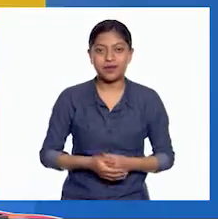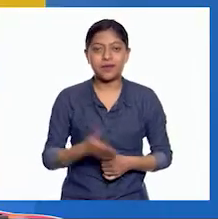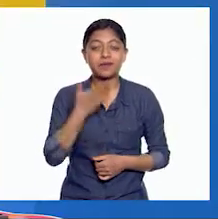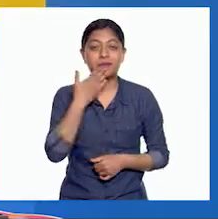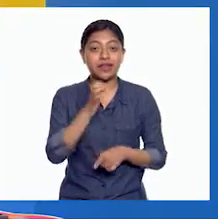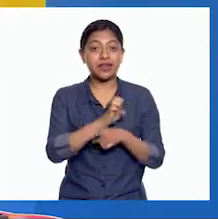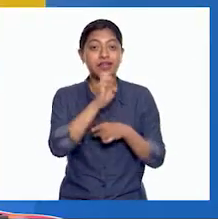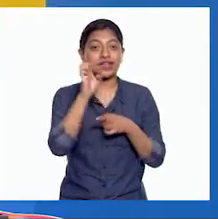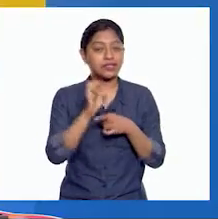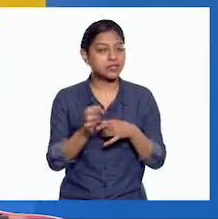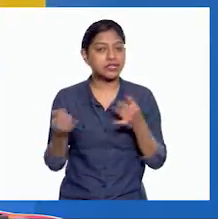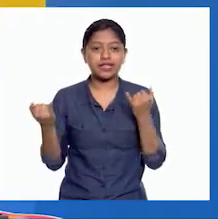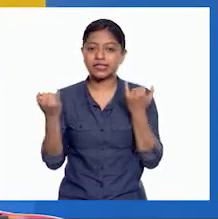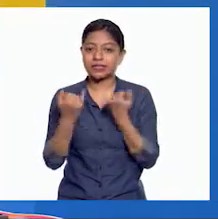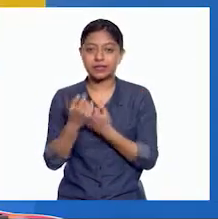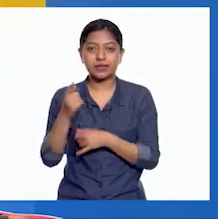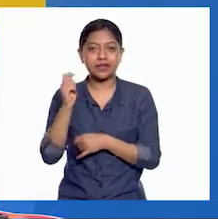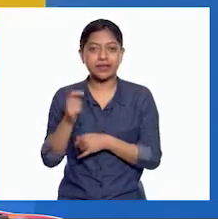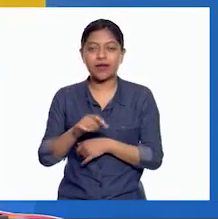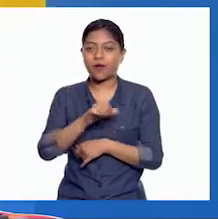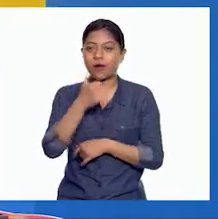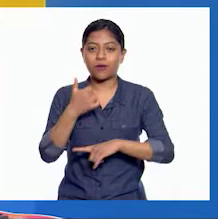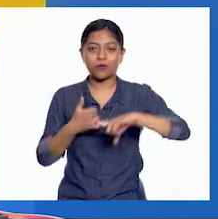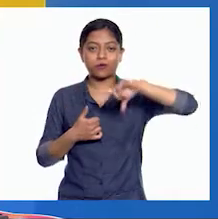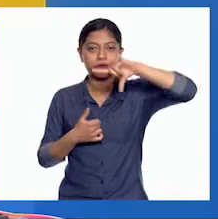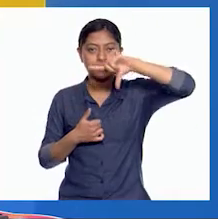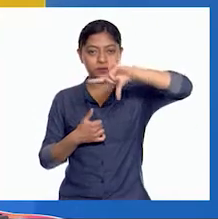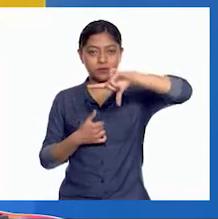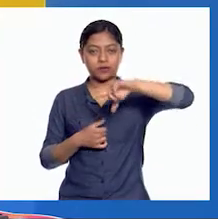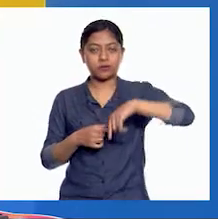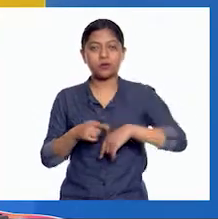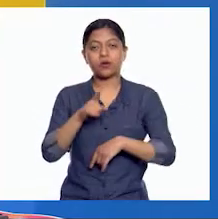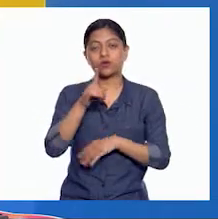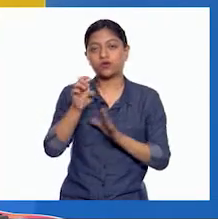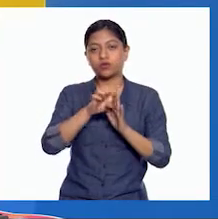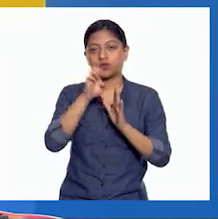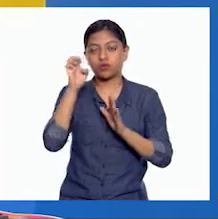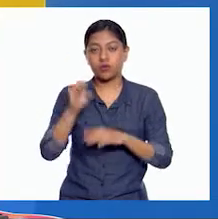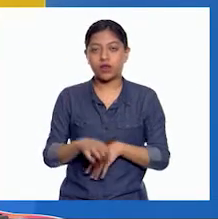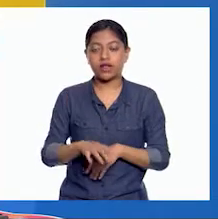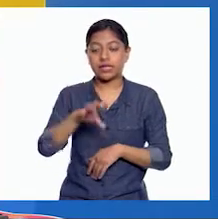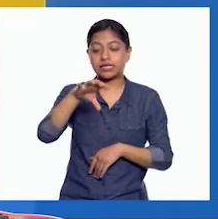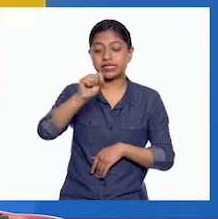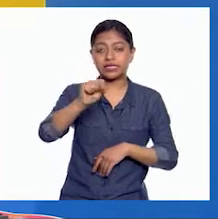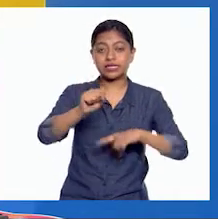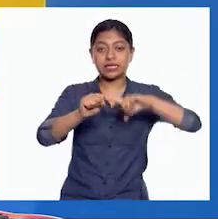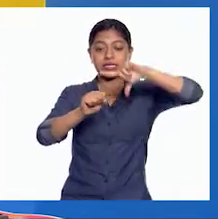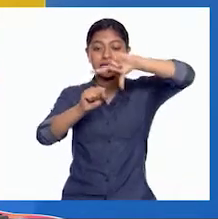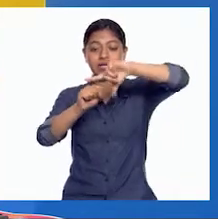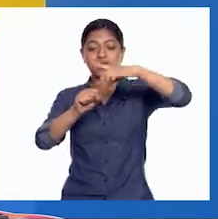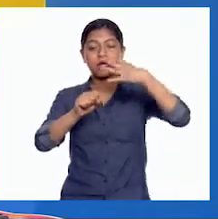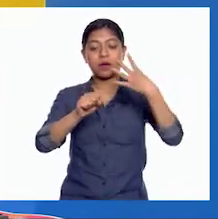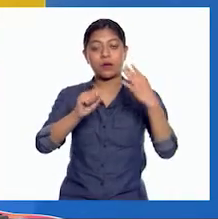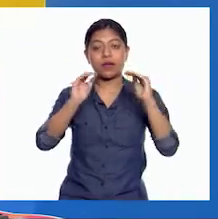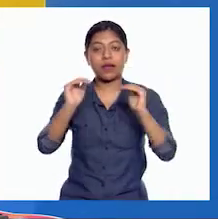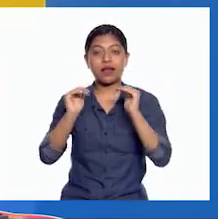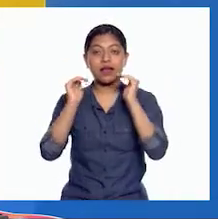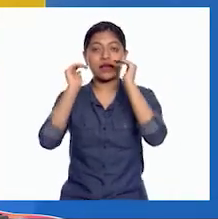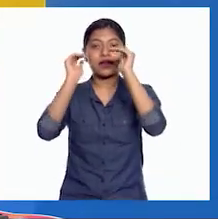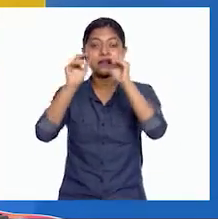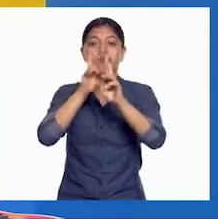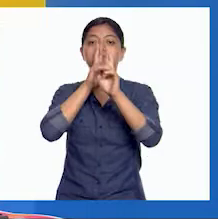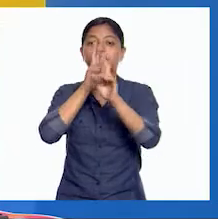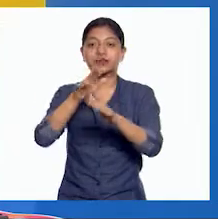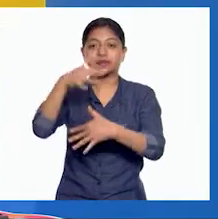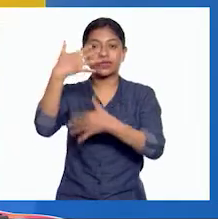Entonces debe ocurrir lo mismo con la otra división, maestra. Cuando 4 divide a 60, el cociente es 15 y tiene como